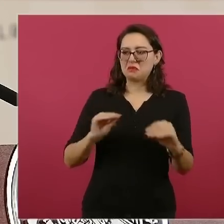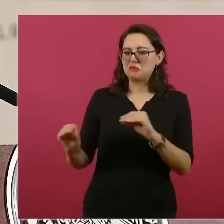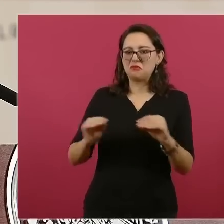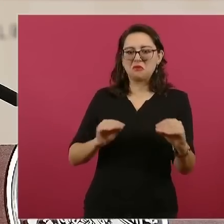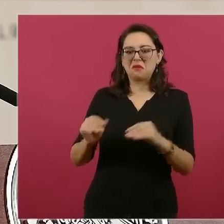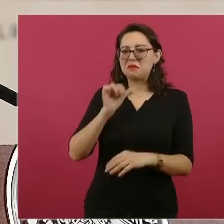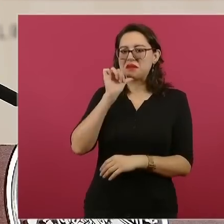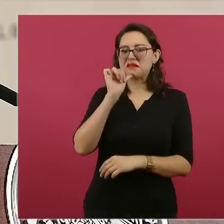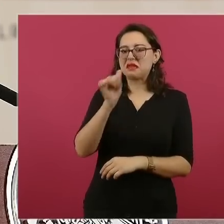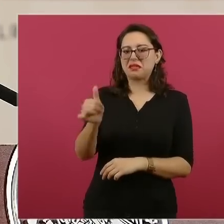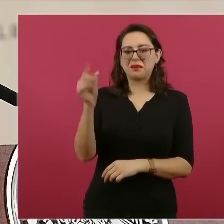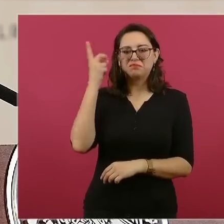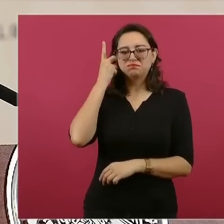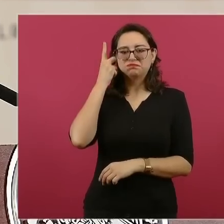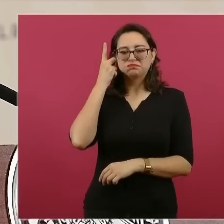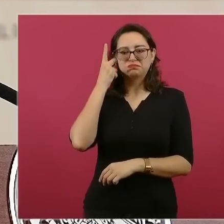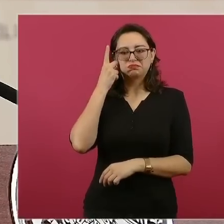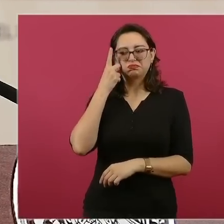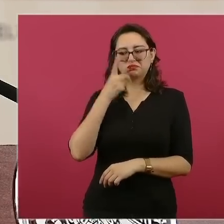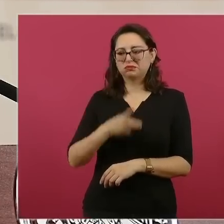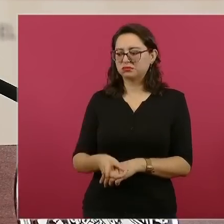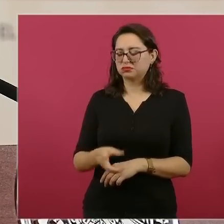No hacen nada.